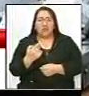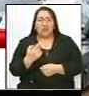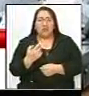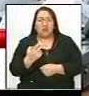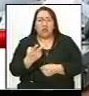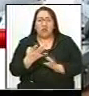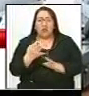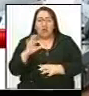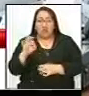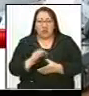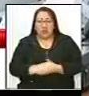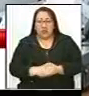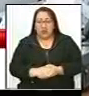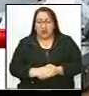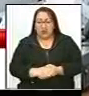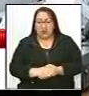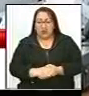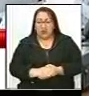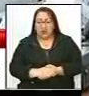29%.